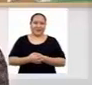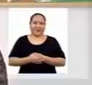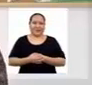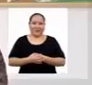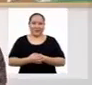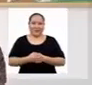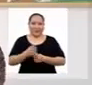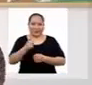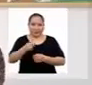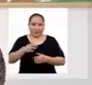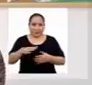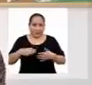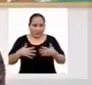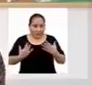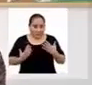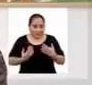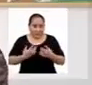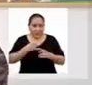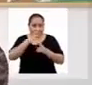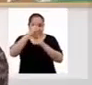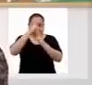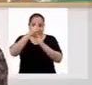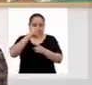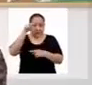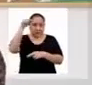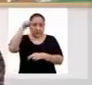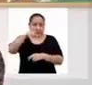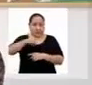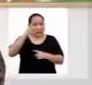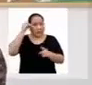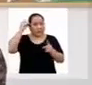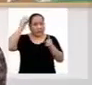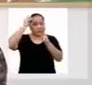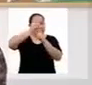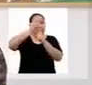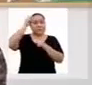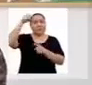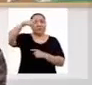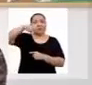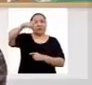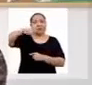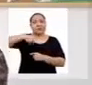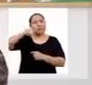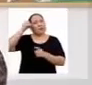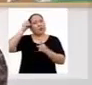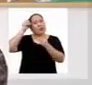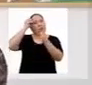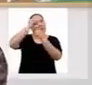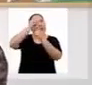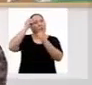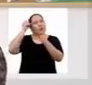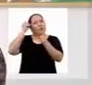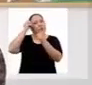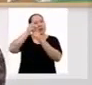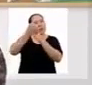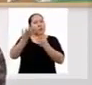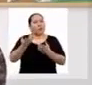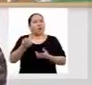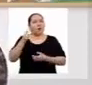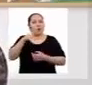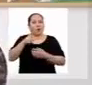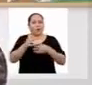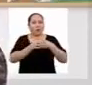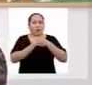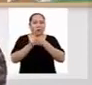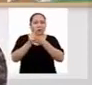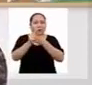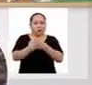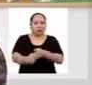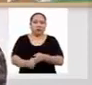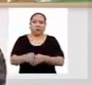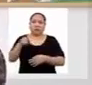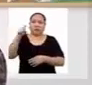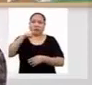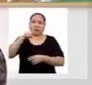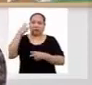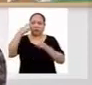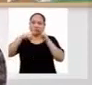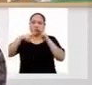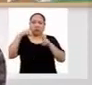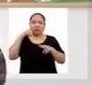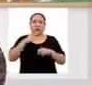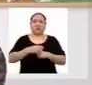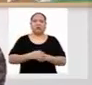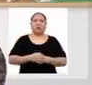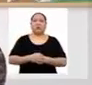Pero para poder cumplir con el reto, será necesario tener un propósito u objetivo que nos oriente. Debemos determinar